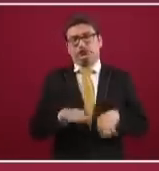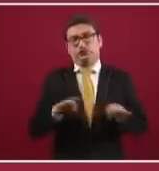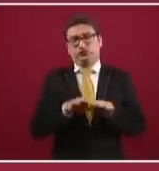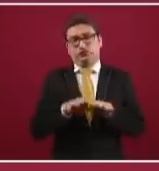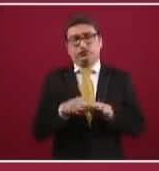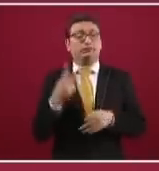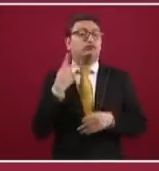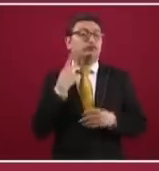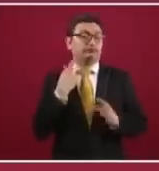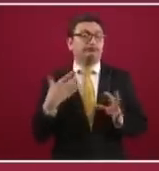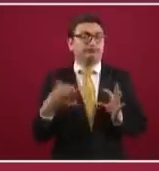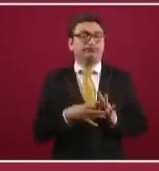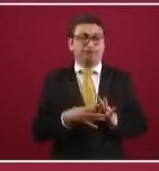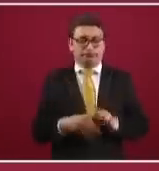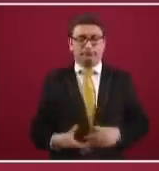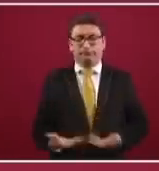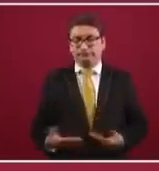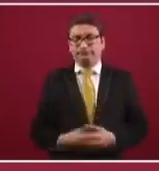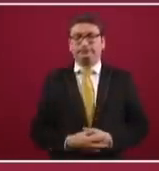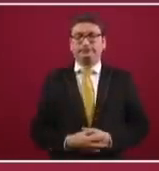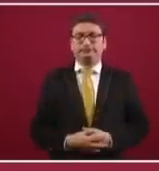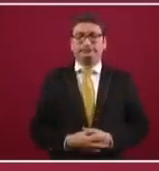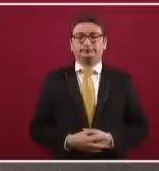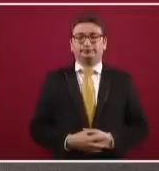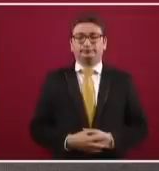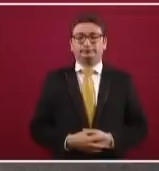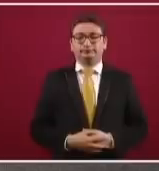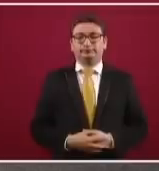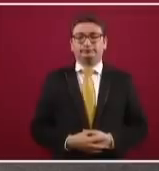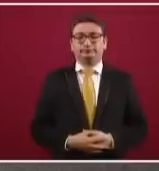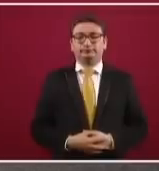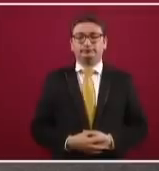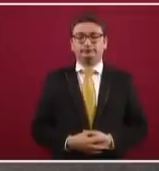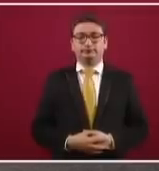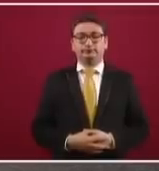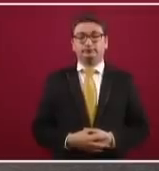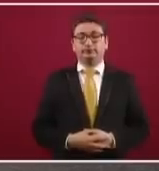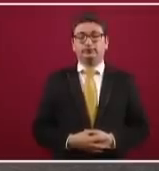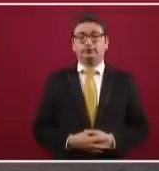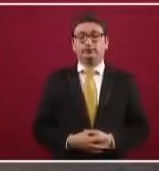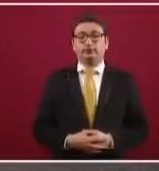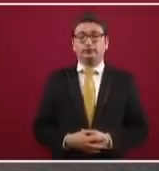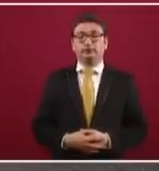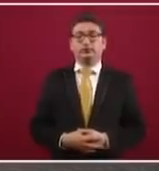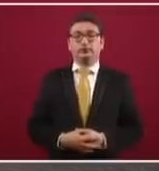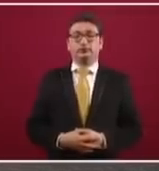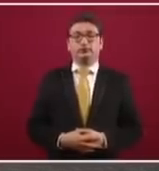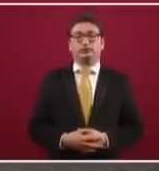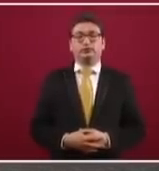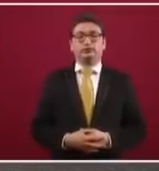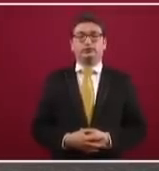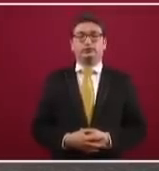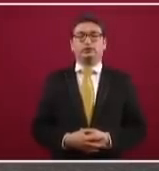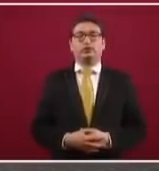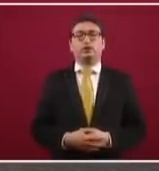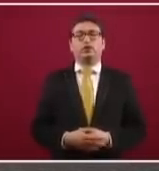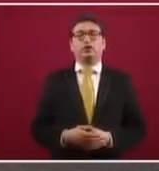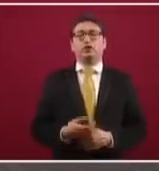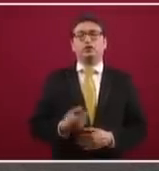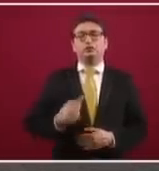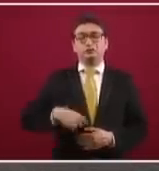política. Entonces, a pesar de que estamos llevando a cabo cambios